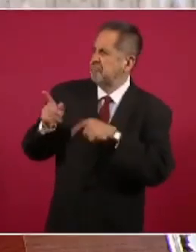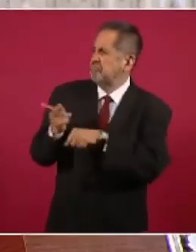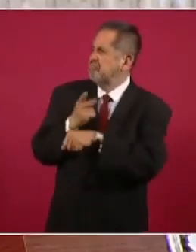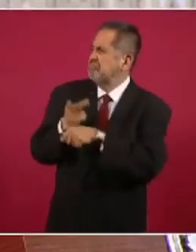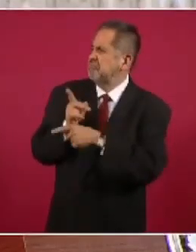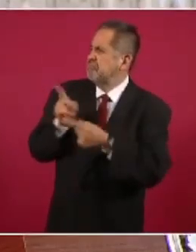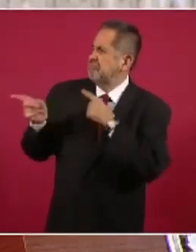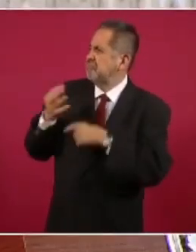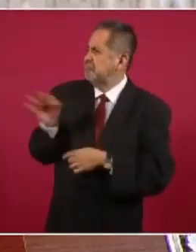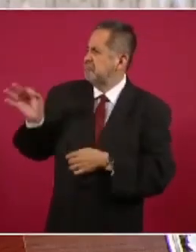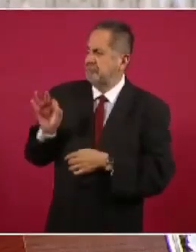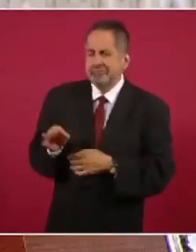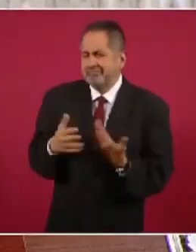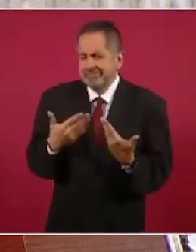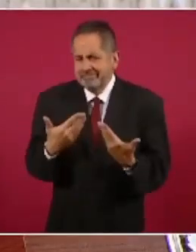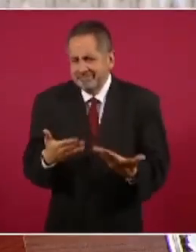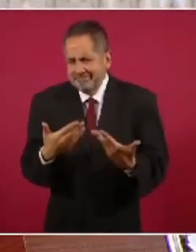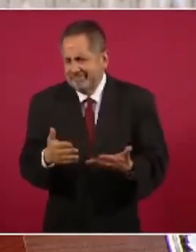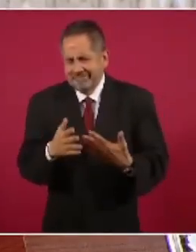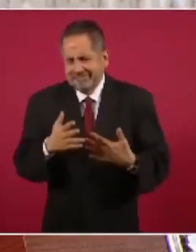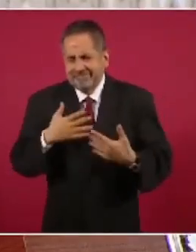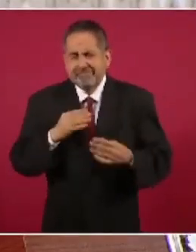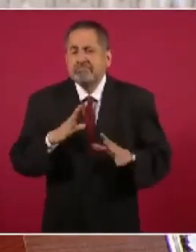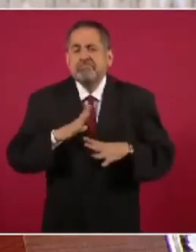todo, no hay problema.